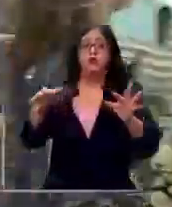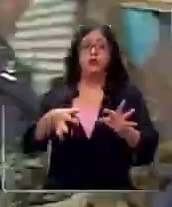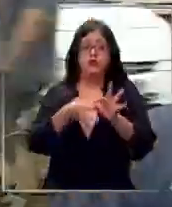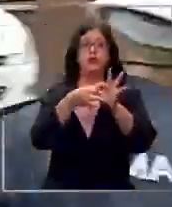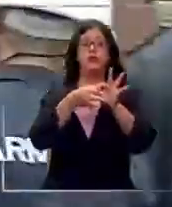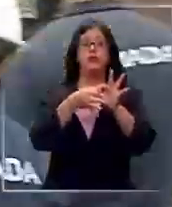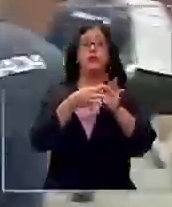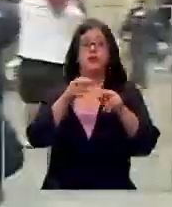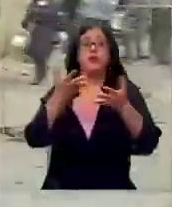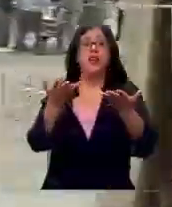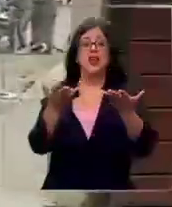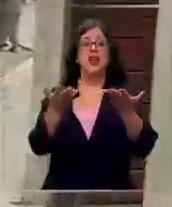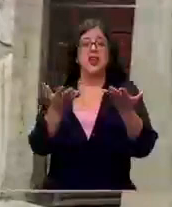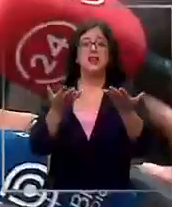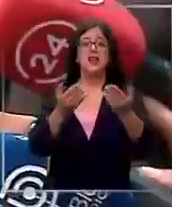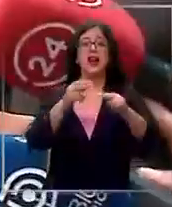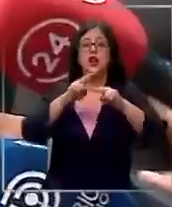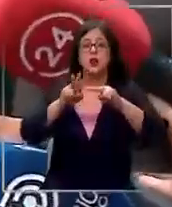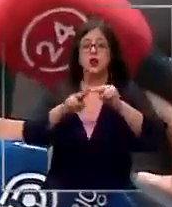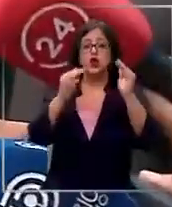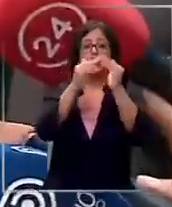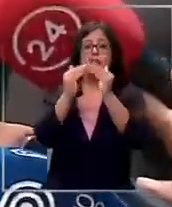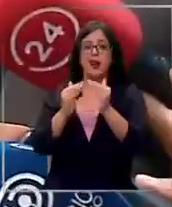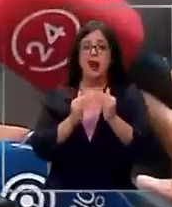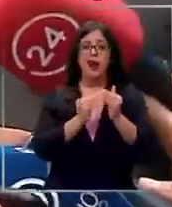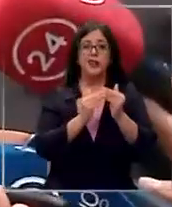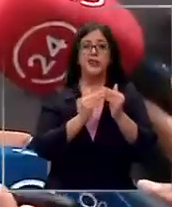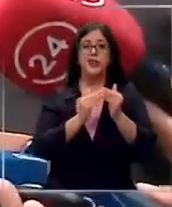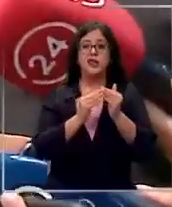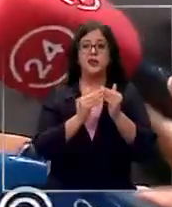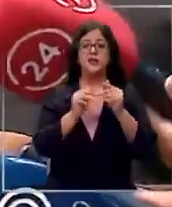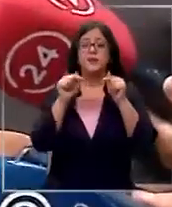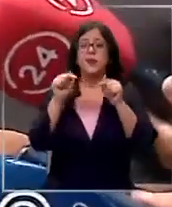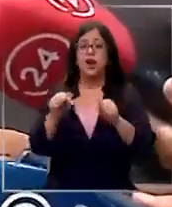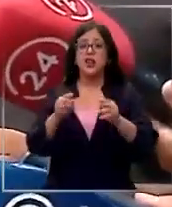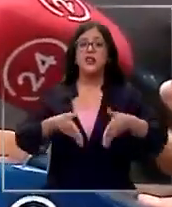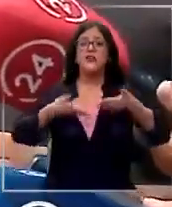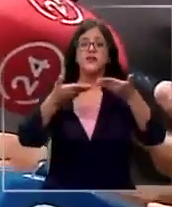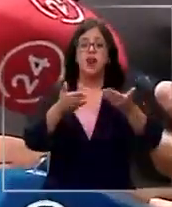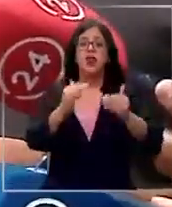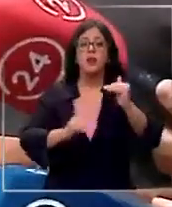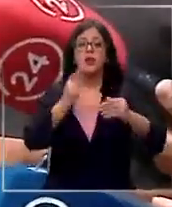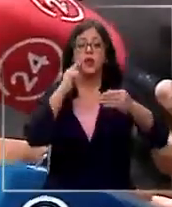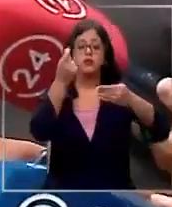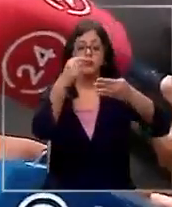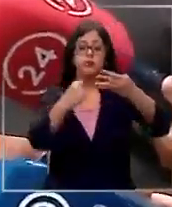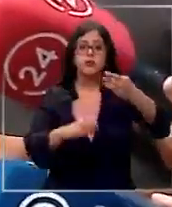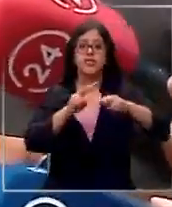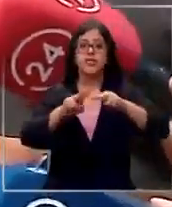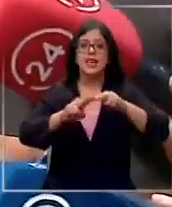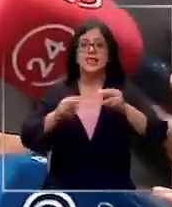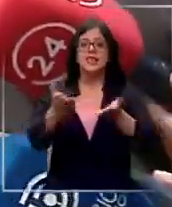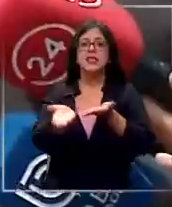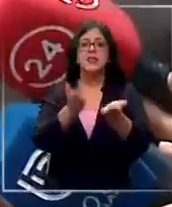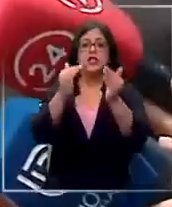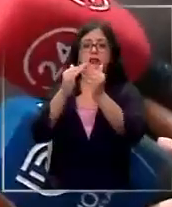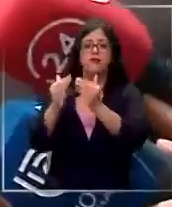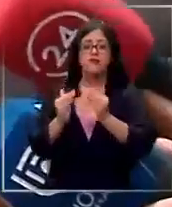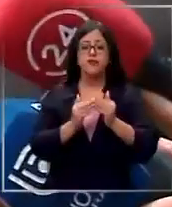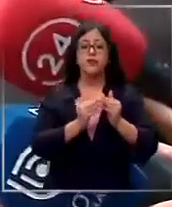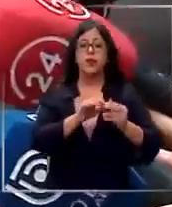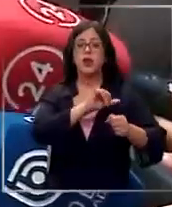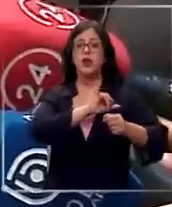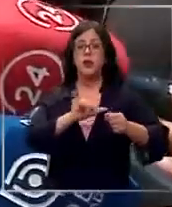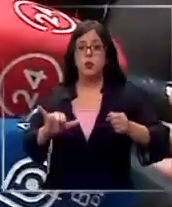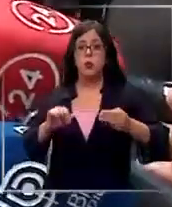solución habitacional transitoria. Se va a entregar a partir del cruce de la información con el catastro que realiza Mimbu. Luego de eso se